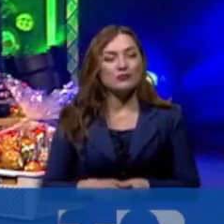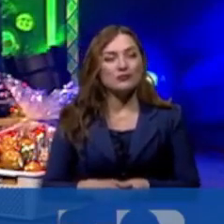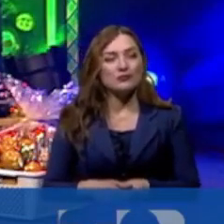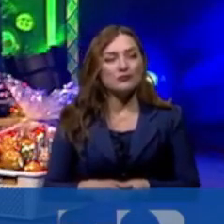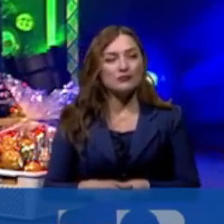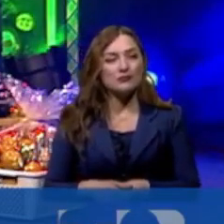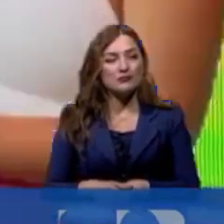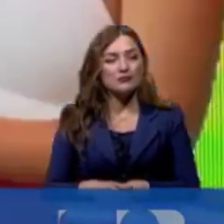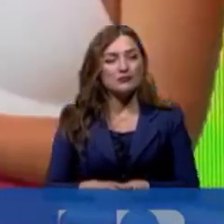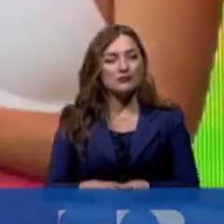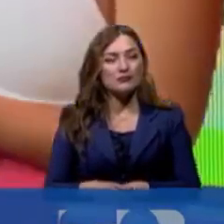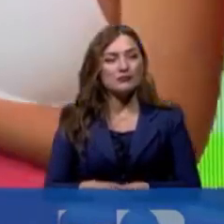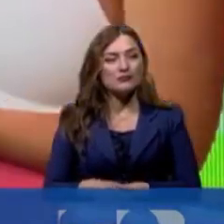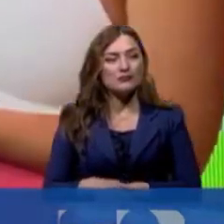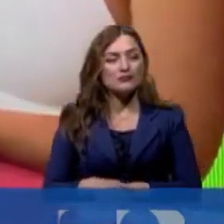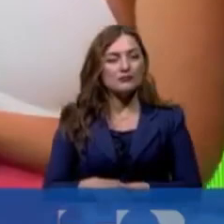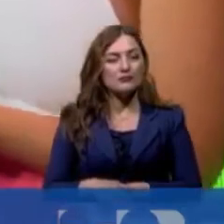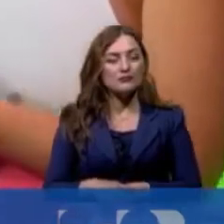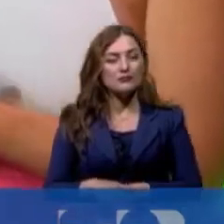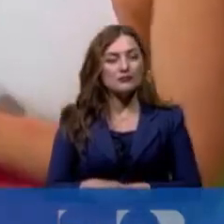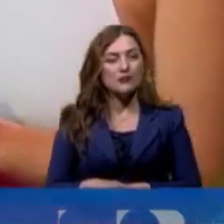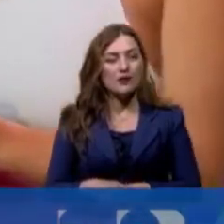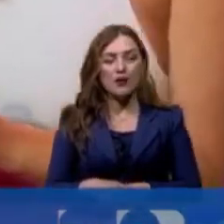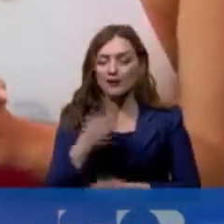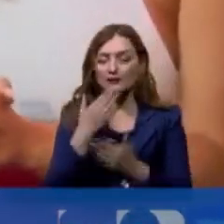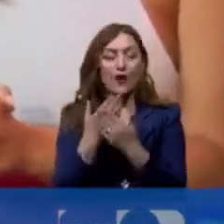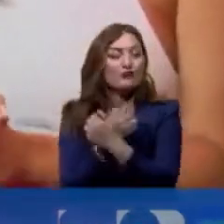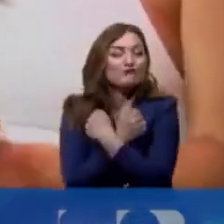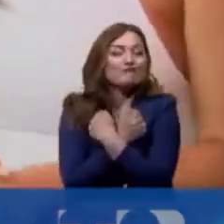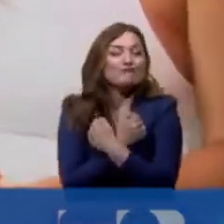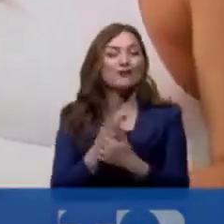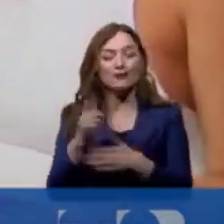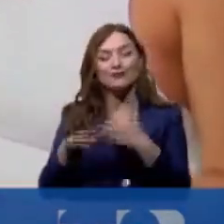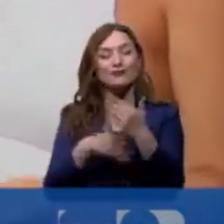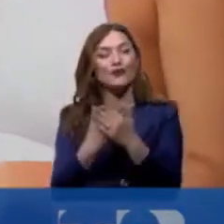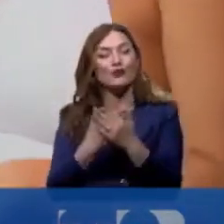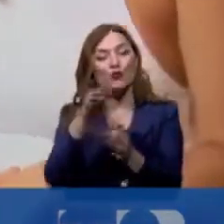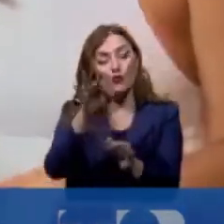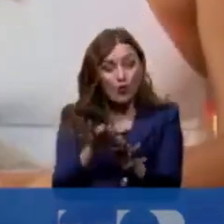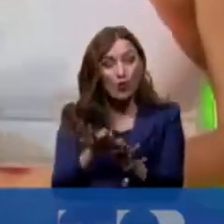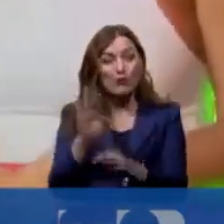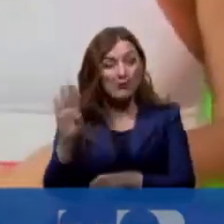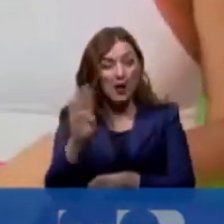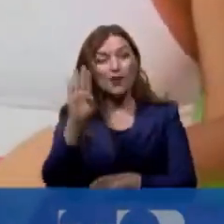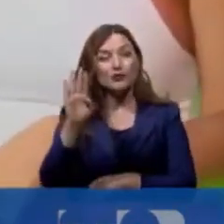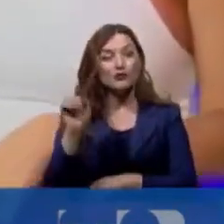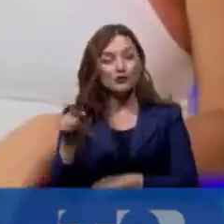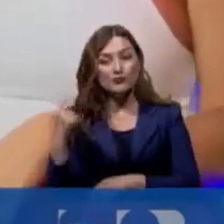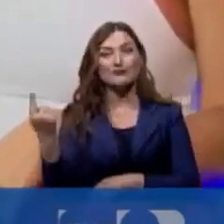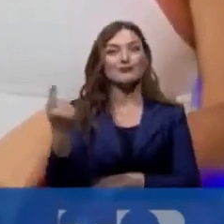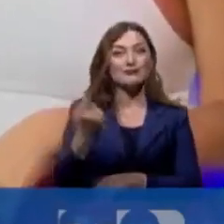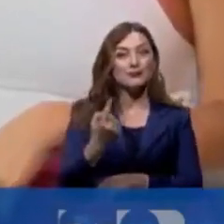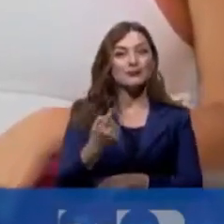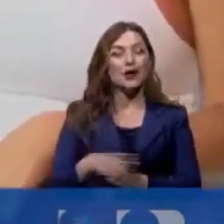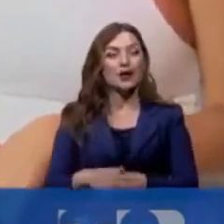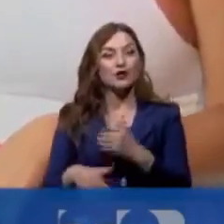Baños. Queremos agradecerles la invitación, el abrazo fraterno de todo el pueblo de Baños y traemos una muestra en pequeño de